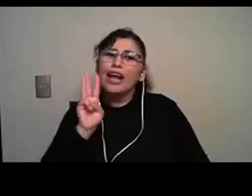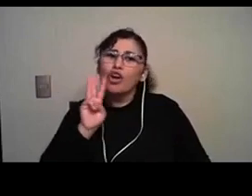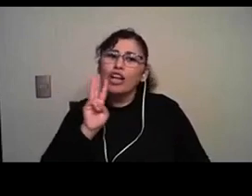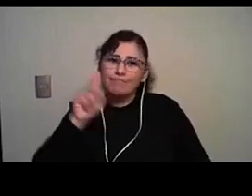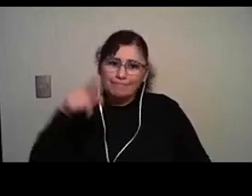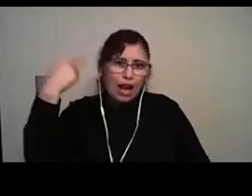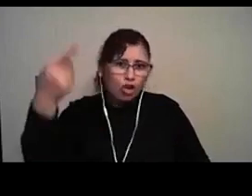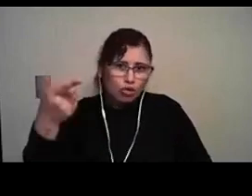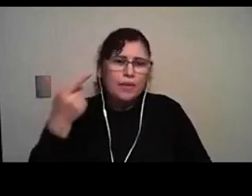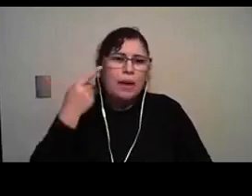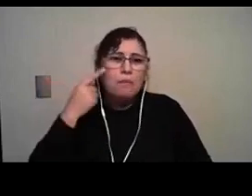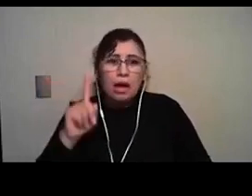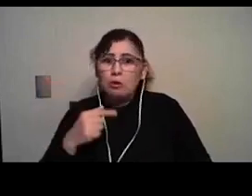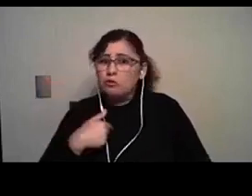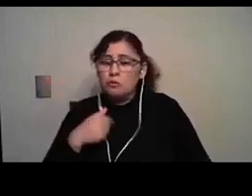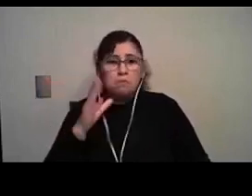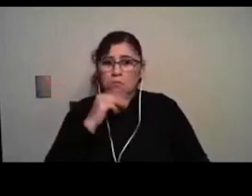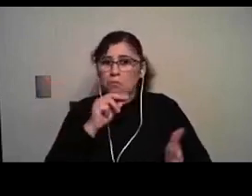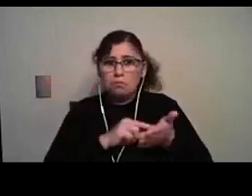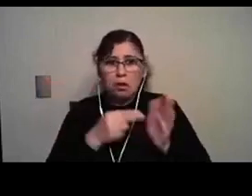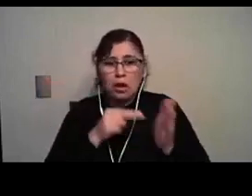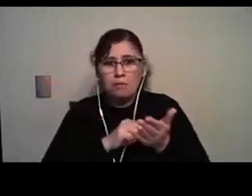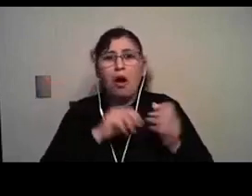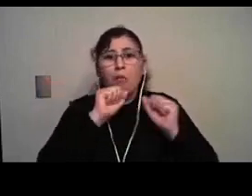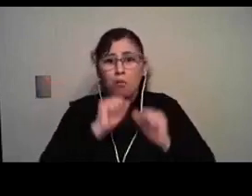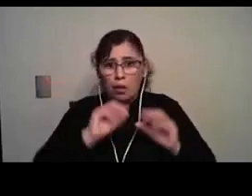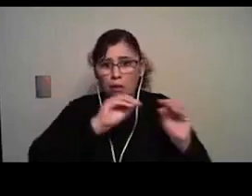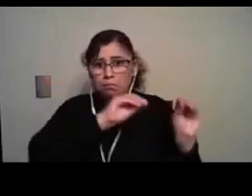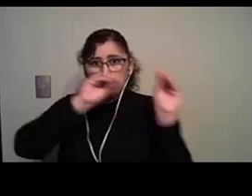no tengo inconvenientes en poder correrla para...